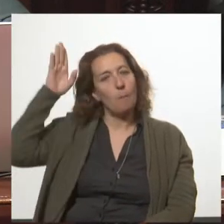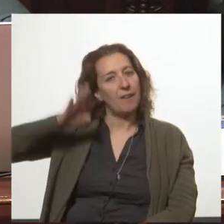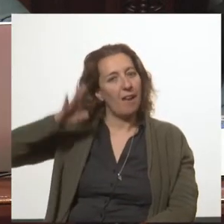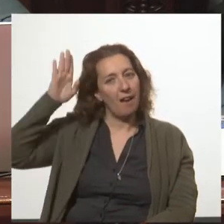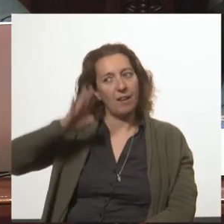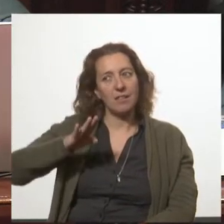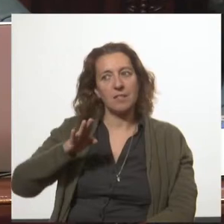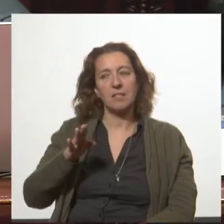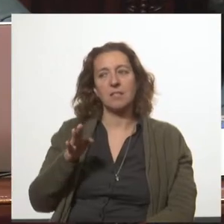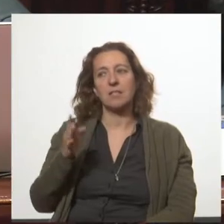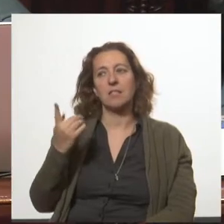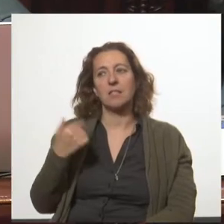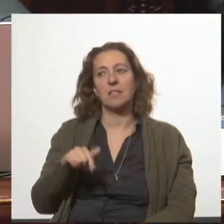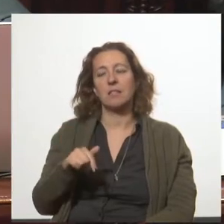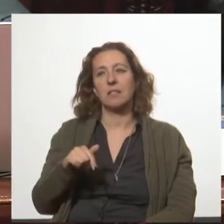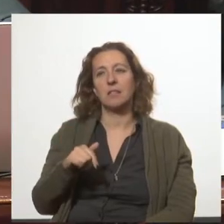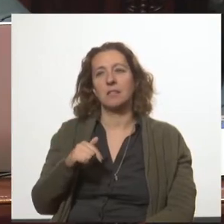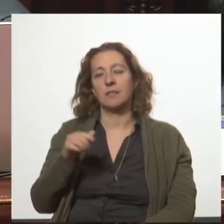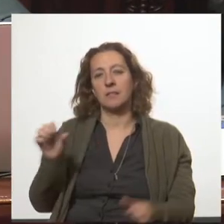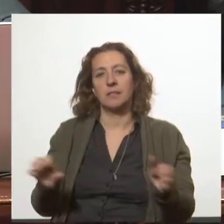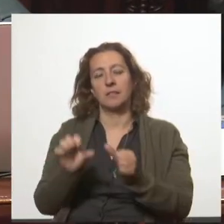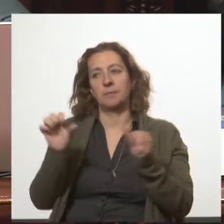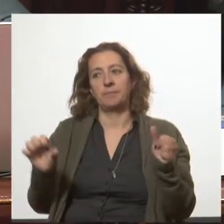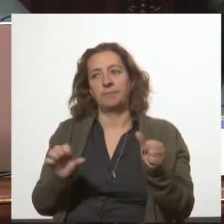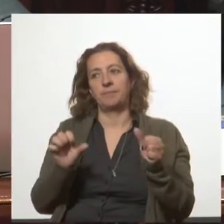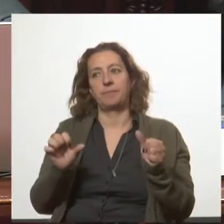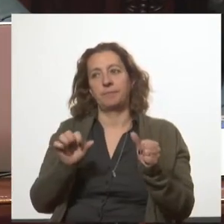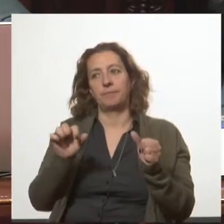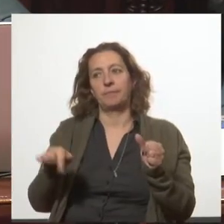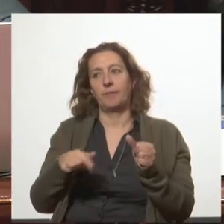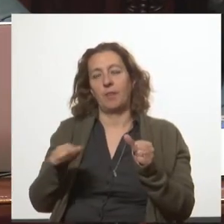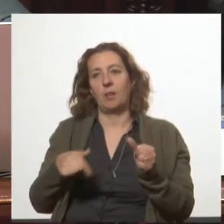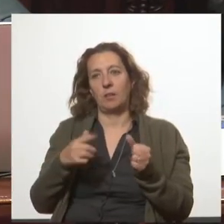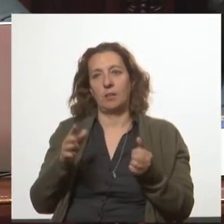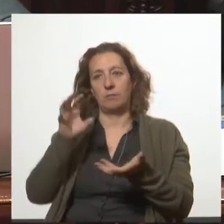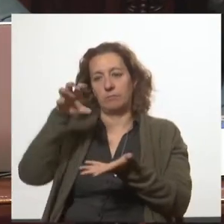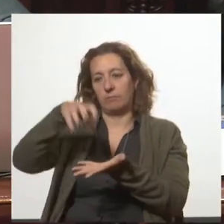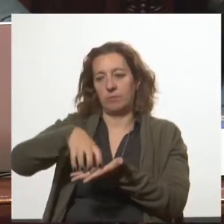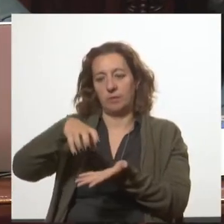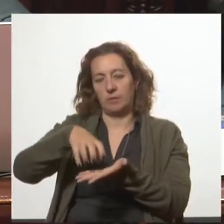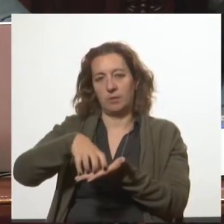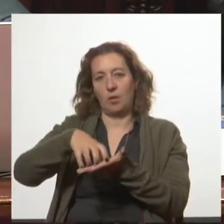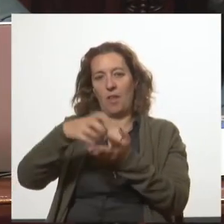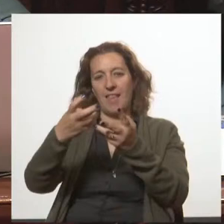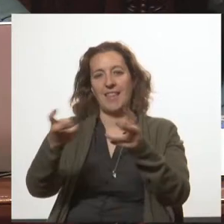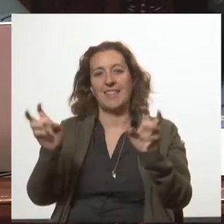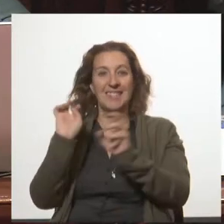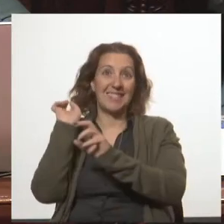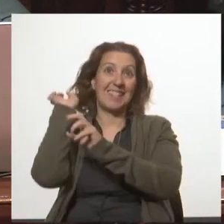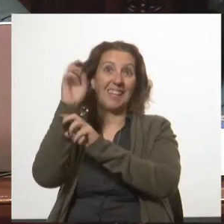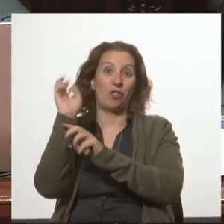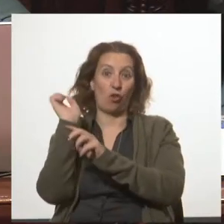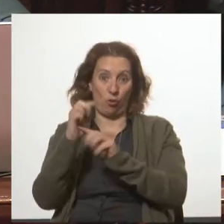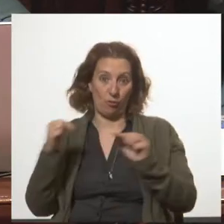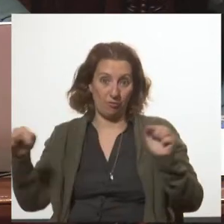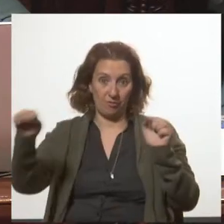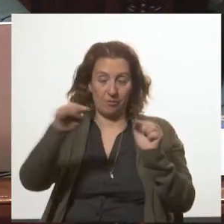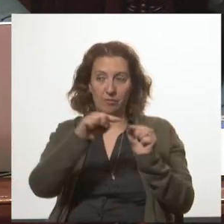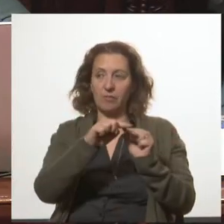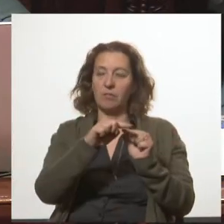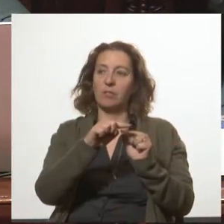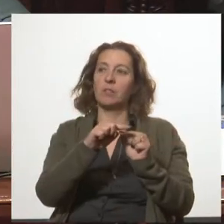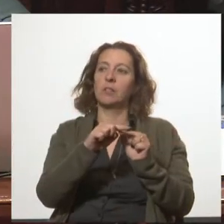este que se ostentaban en él en donde era el recinto del viejo cilindro municipal este las figuras